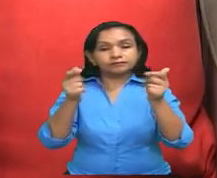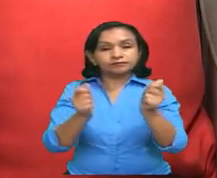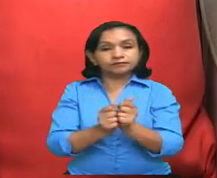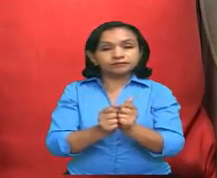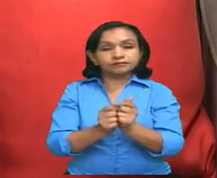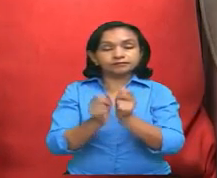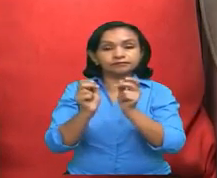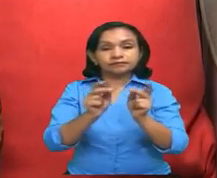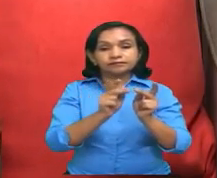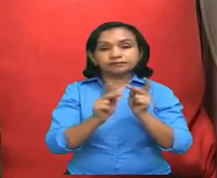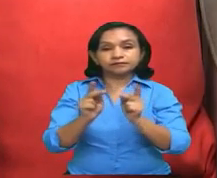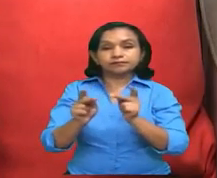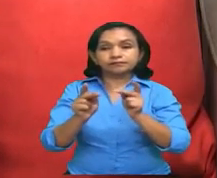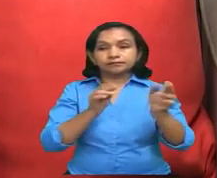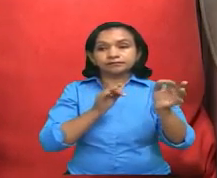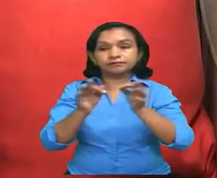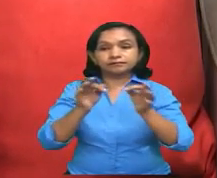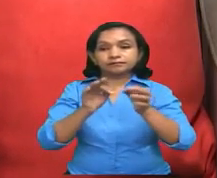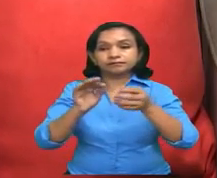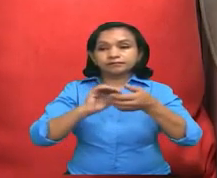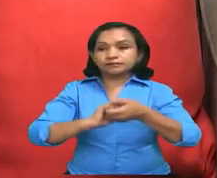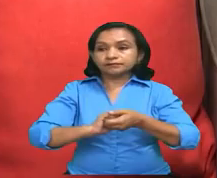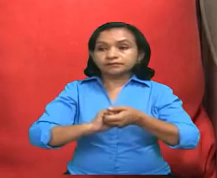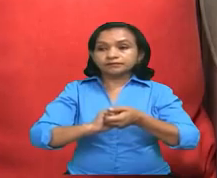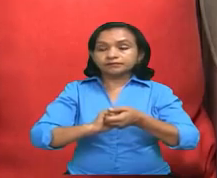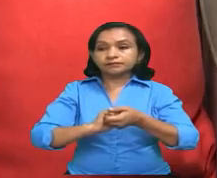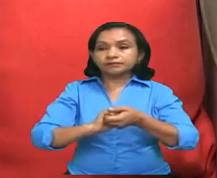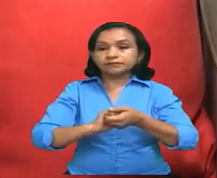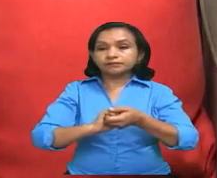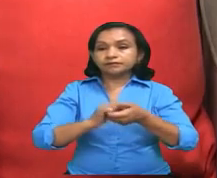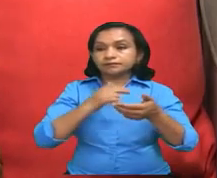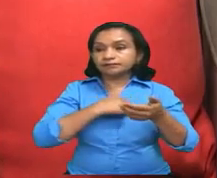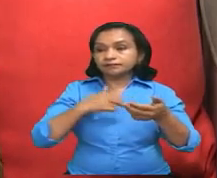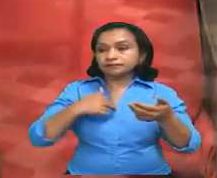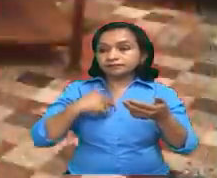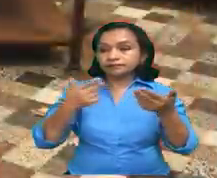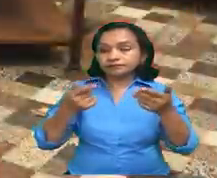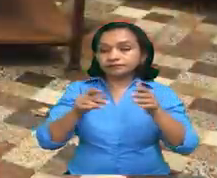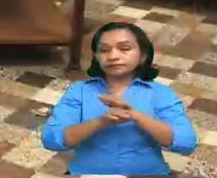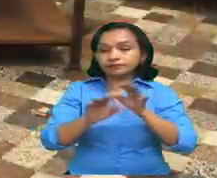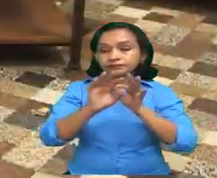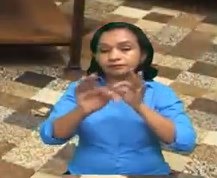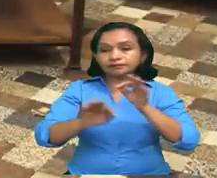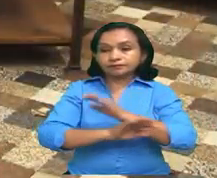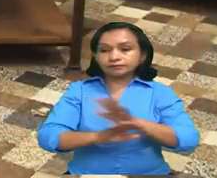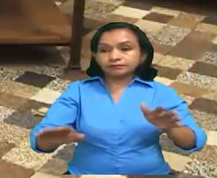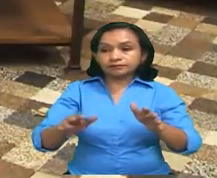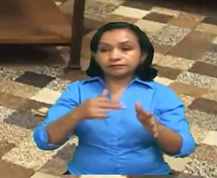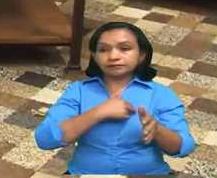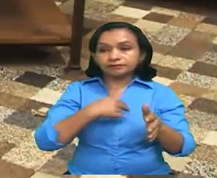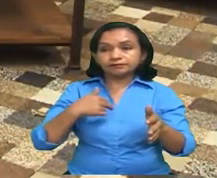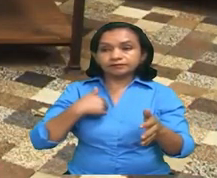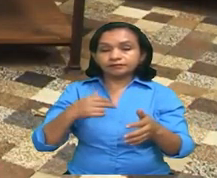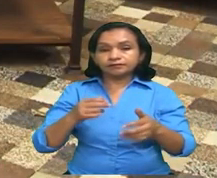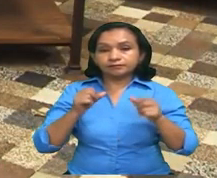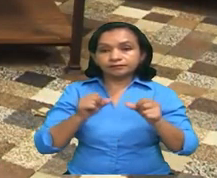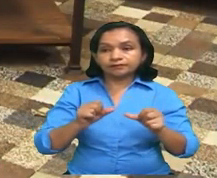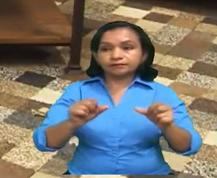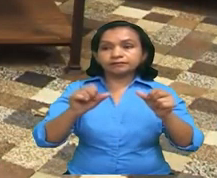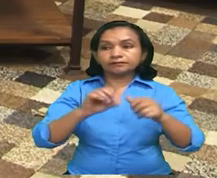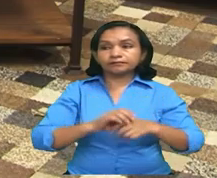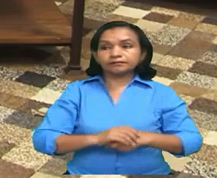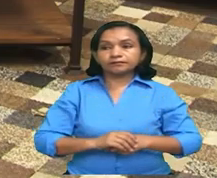realizado, vemos cuáles son los retos que todavía va a continuarse trabajando para